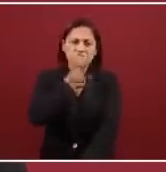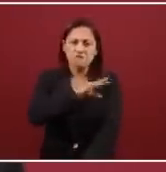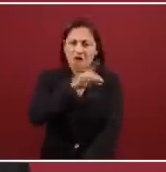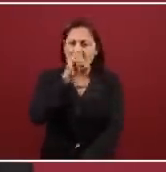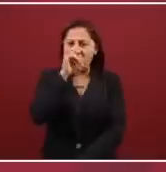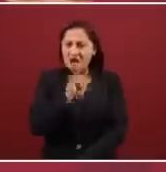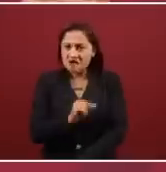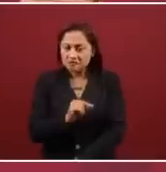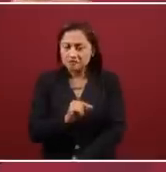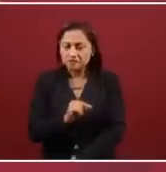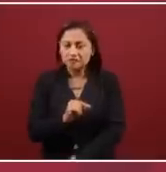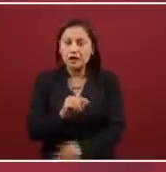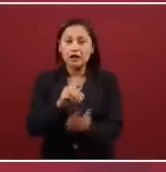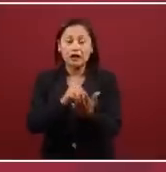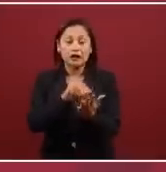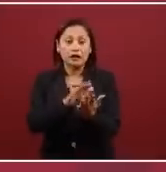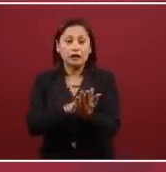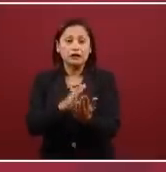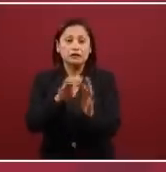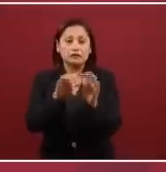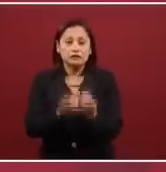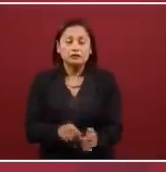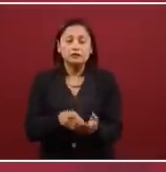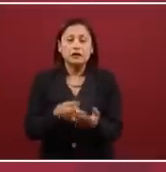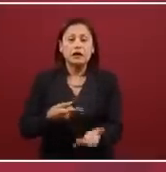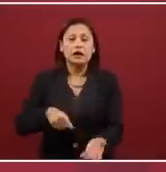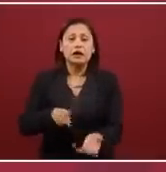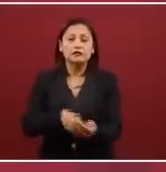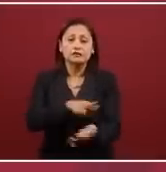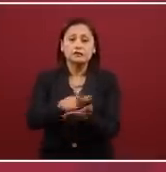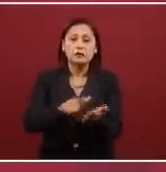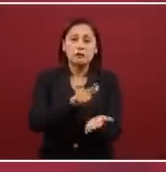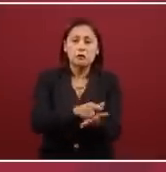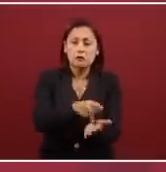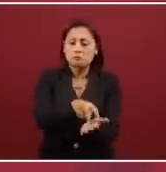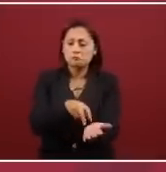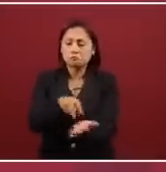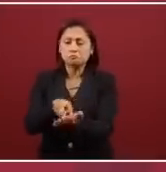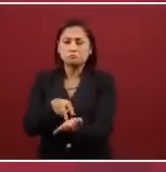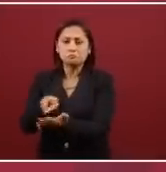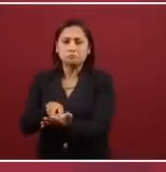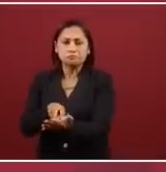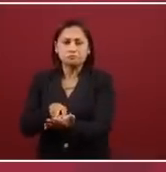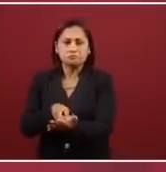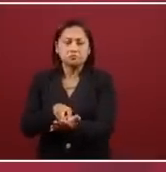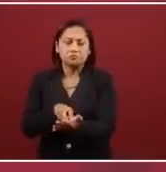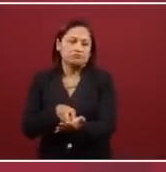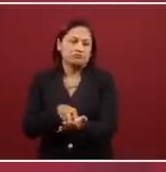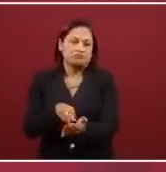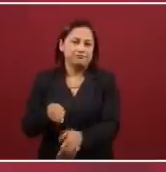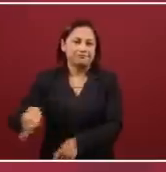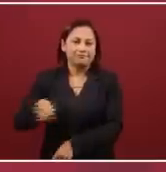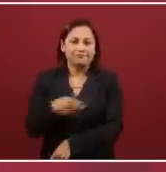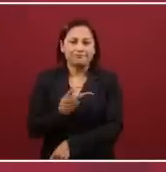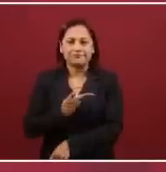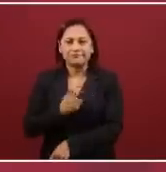y las llamadas reformas estructurales, no les gustó que se